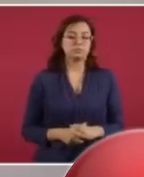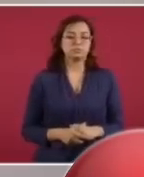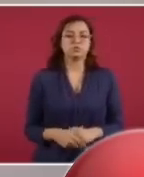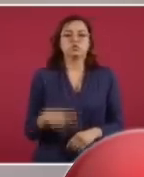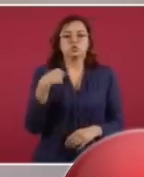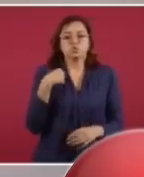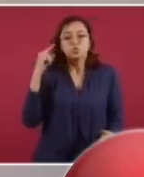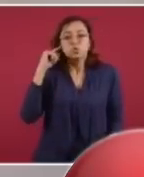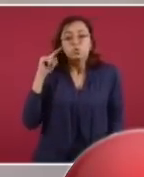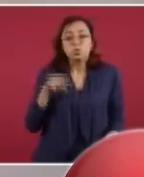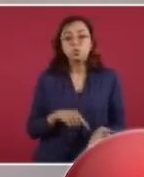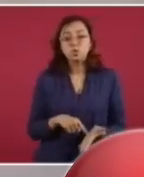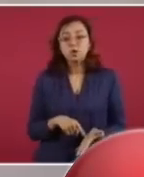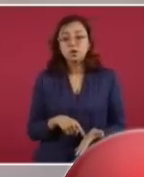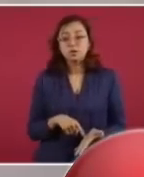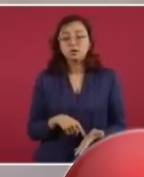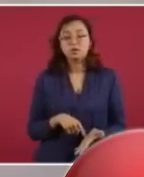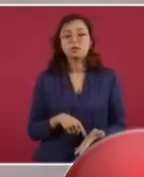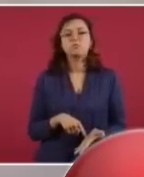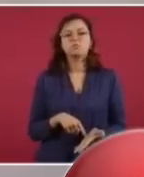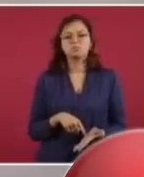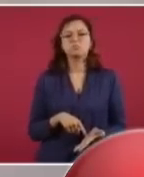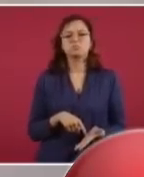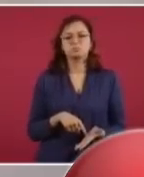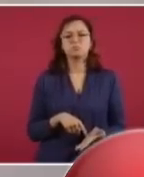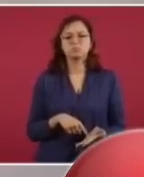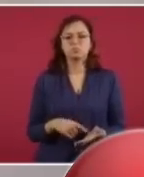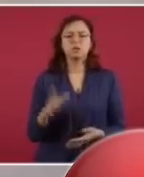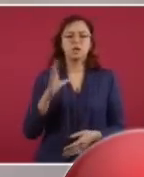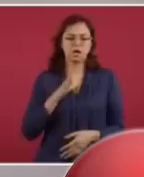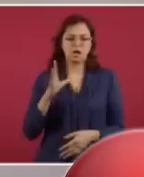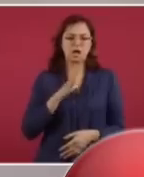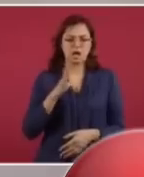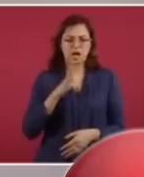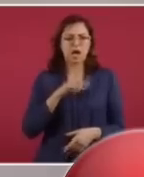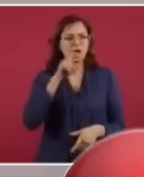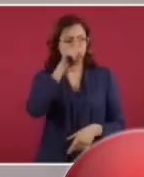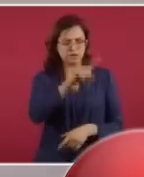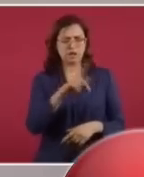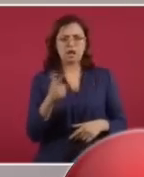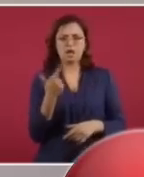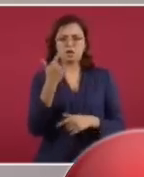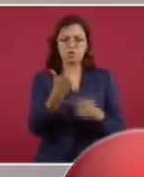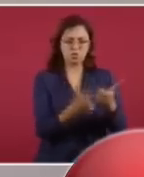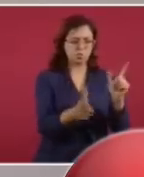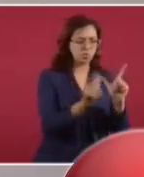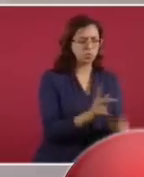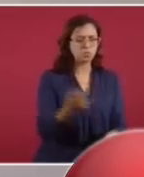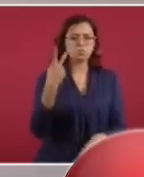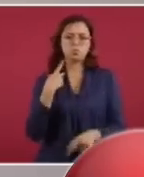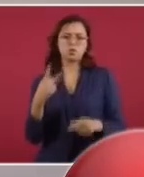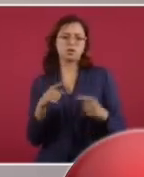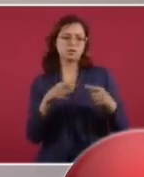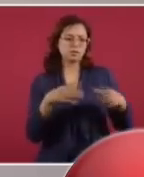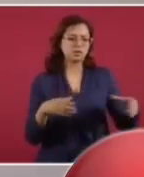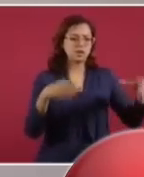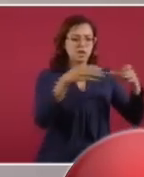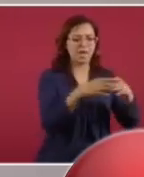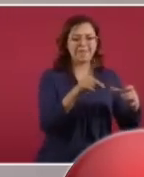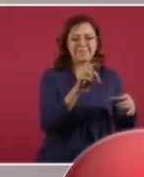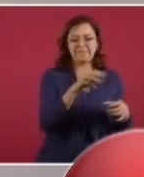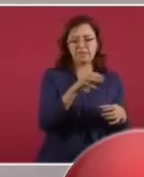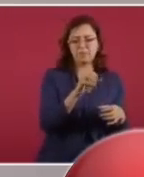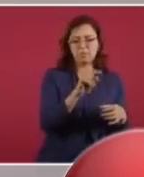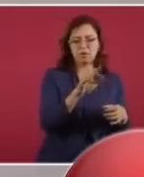Yo creo que hay demócratas y hay republicanos a favor de